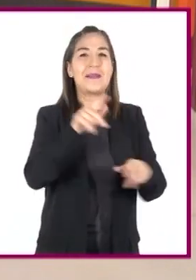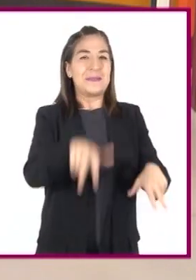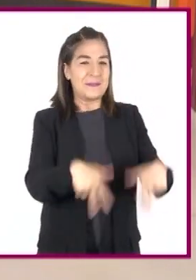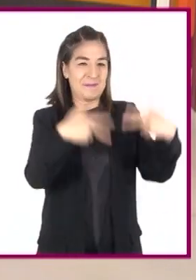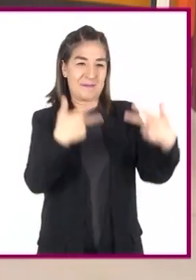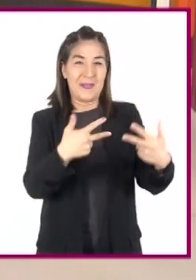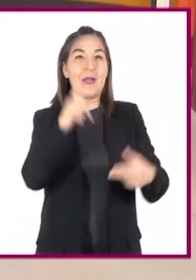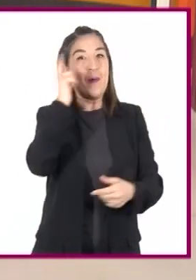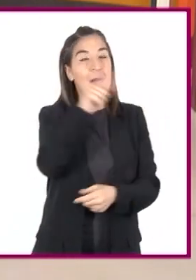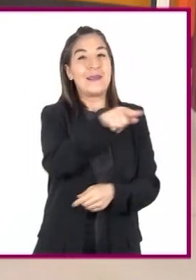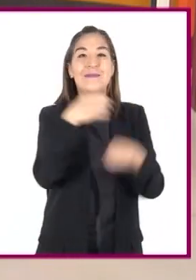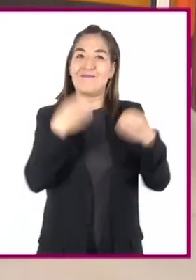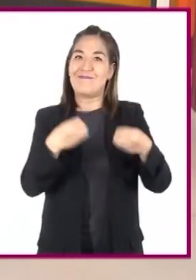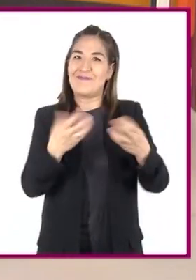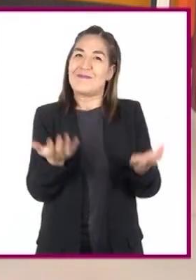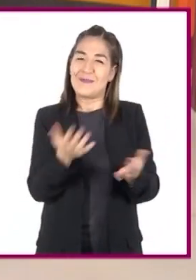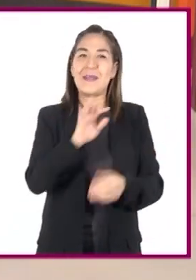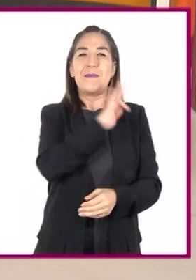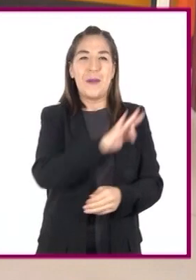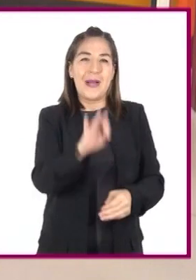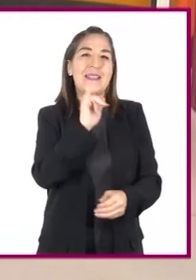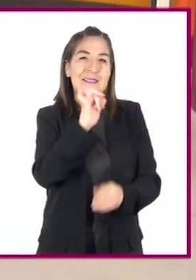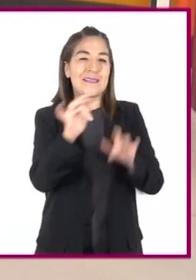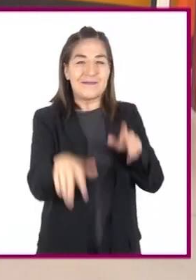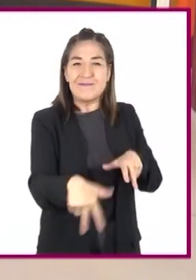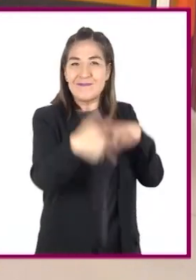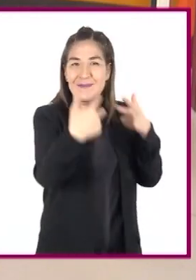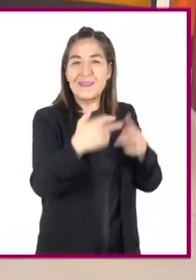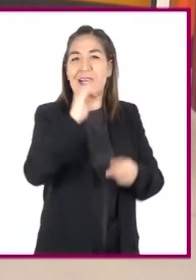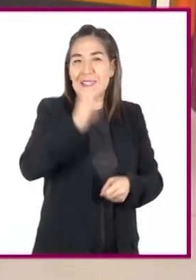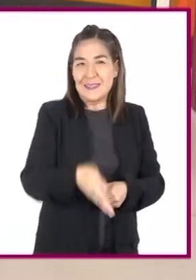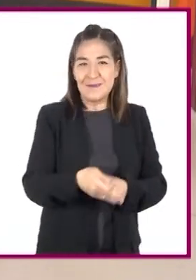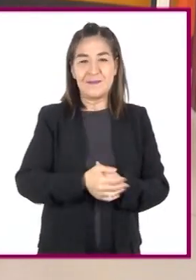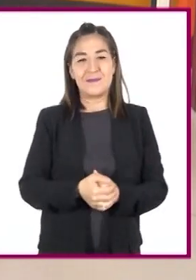Espero que no esté muy ocupada y nos pueda atender la videollamada.